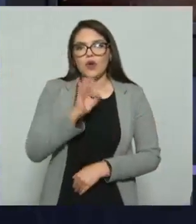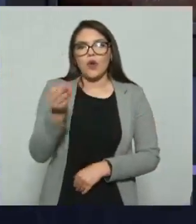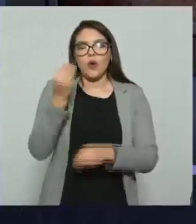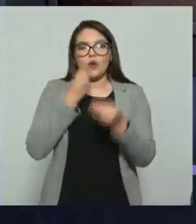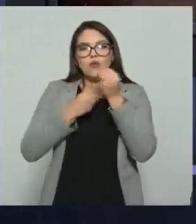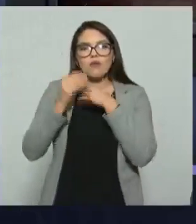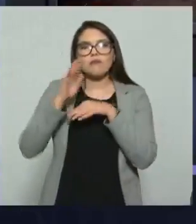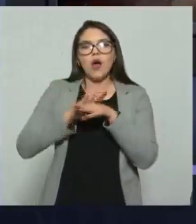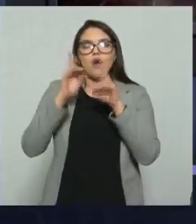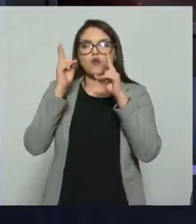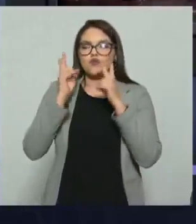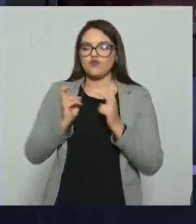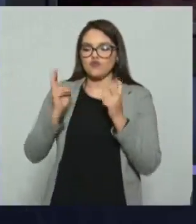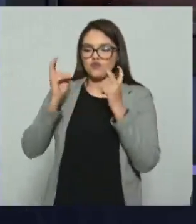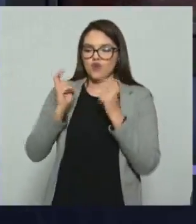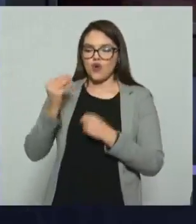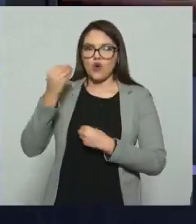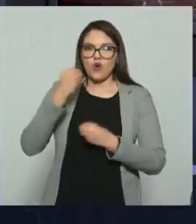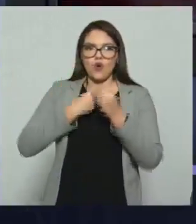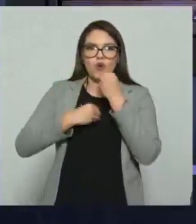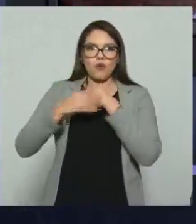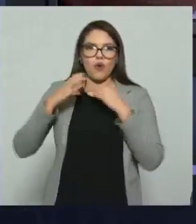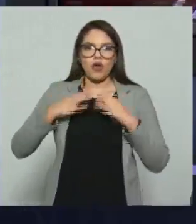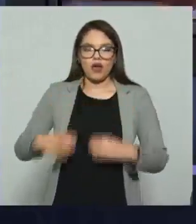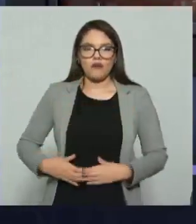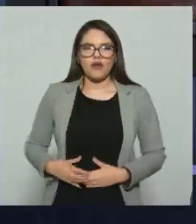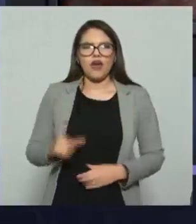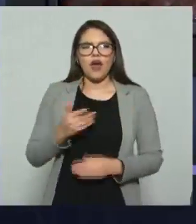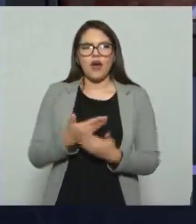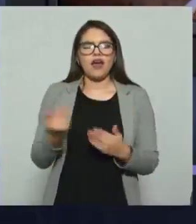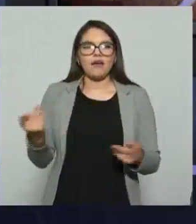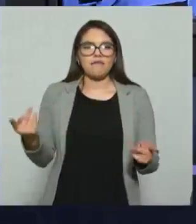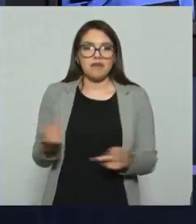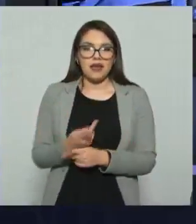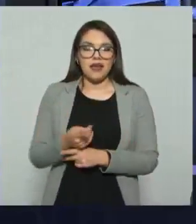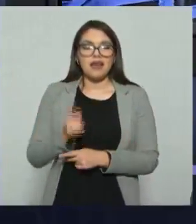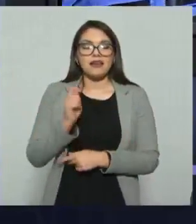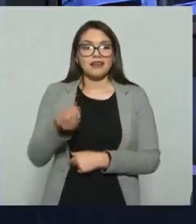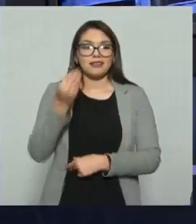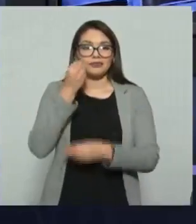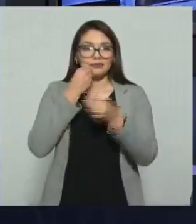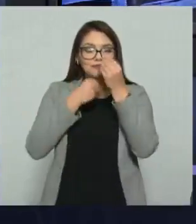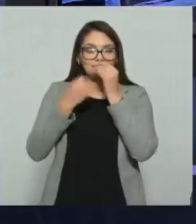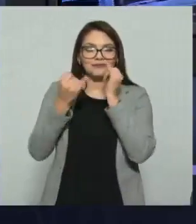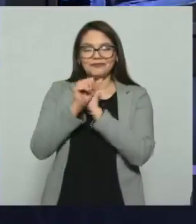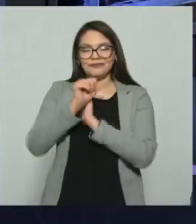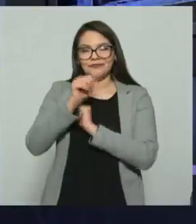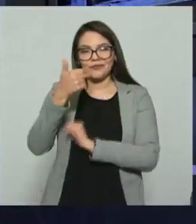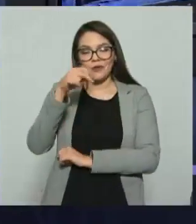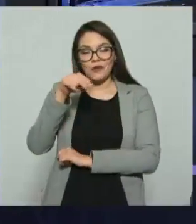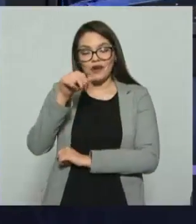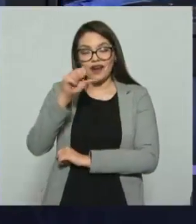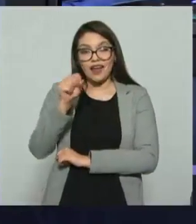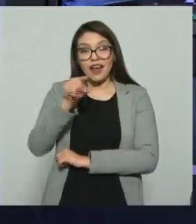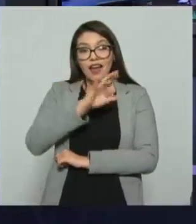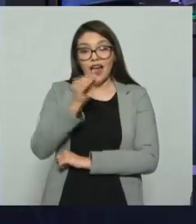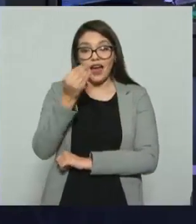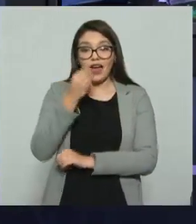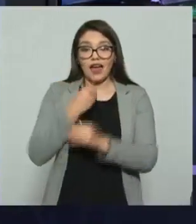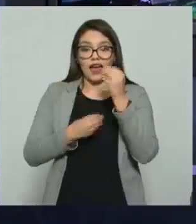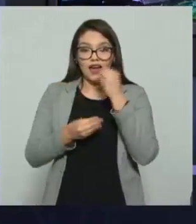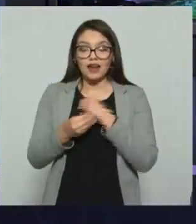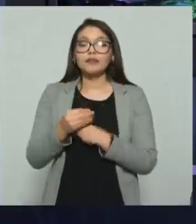que crezcan más. Ahora, ¿qué es lo que pasa? Que tanto los antibióticos como las hormonas, a la hora de consumirlos,